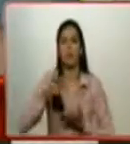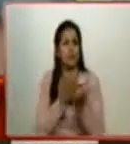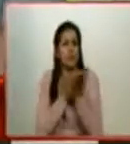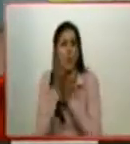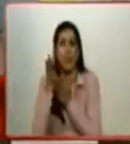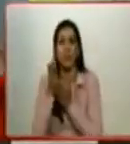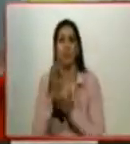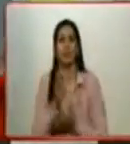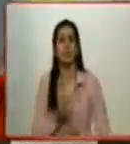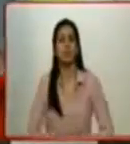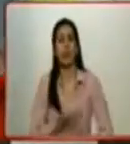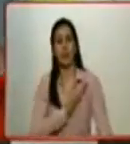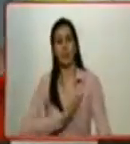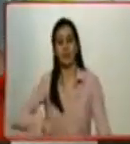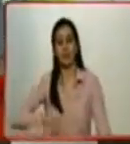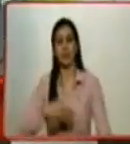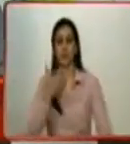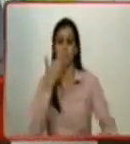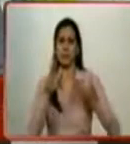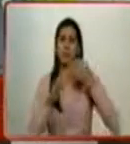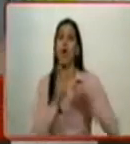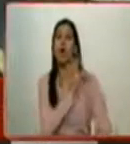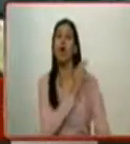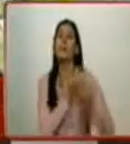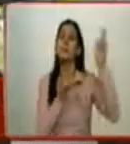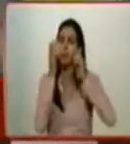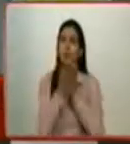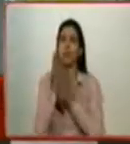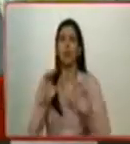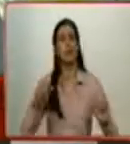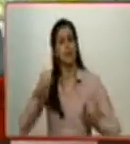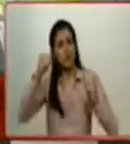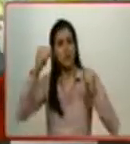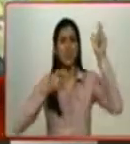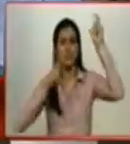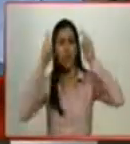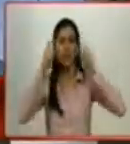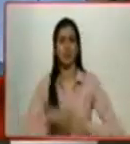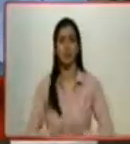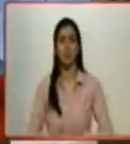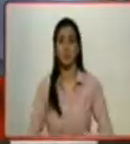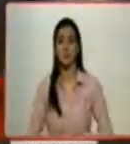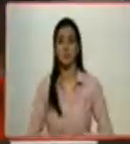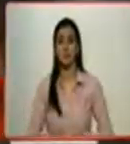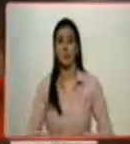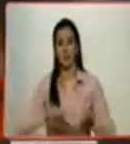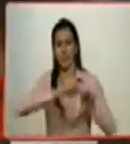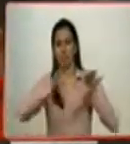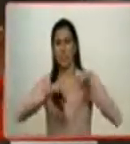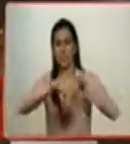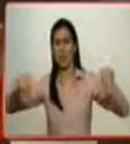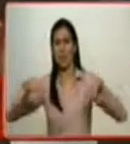leales a nuestro presidente eterno, nuestro comandante Chávez. ¡Viva nuestro comandante Chávez! Desde la faja petrolífera